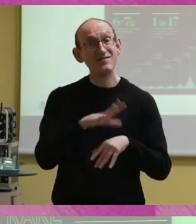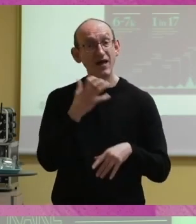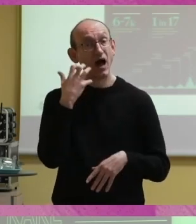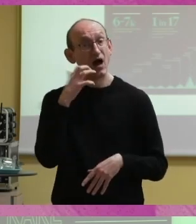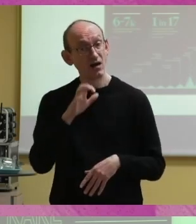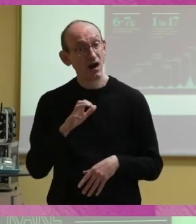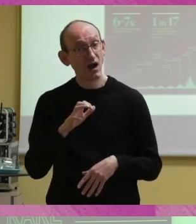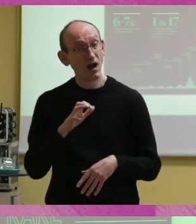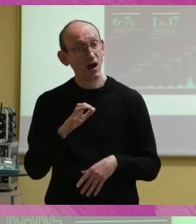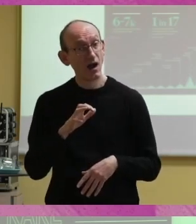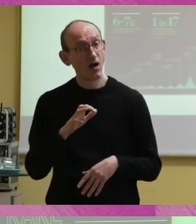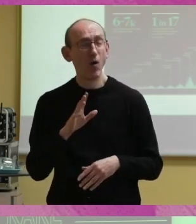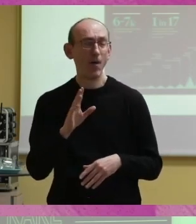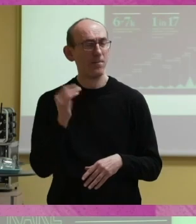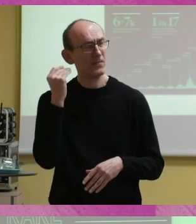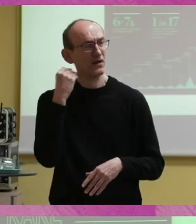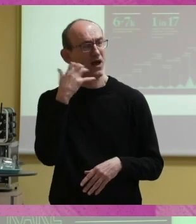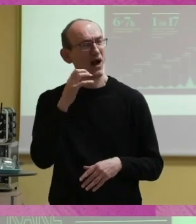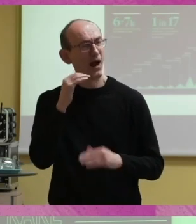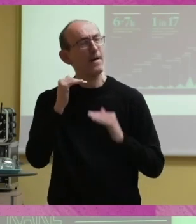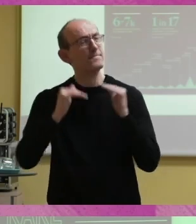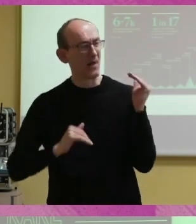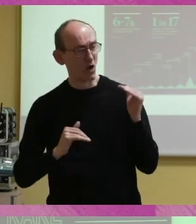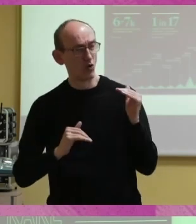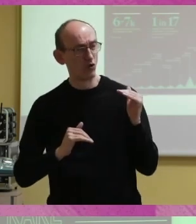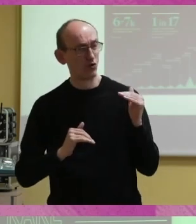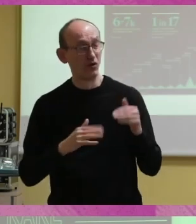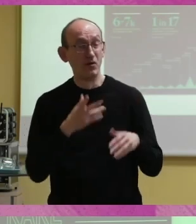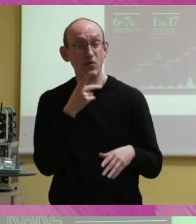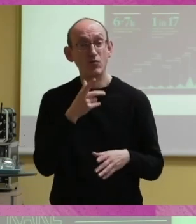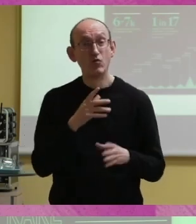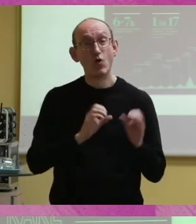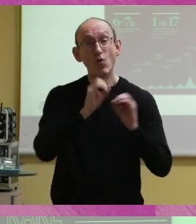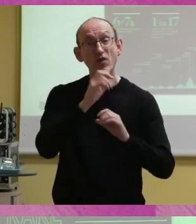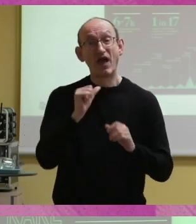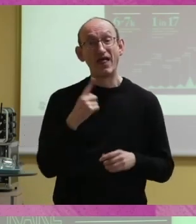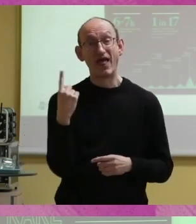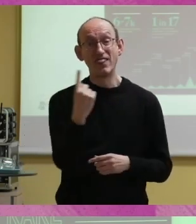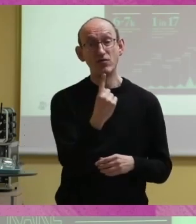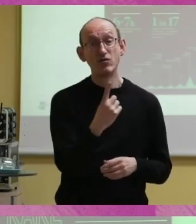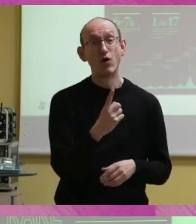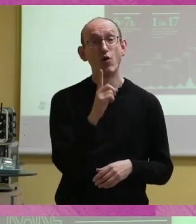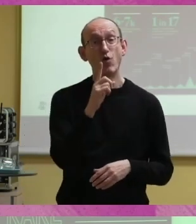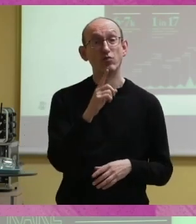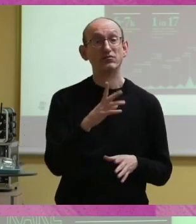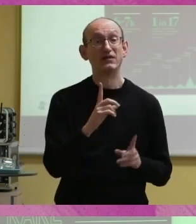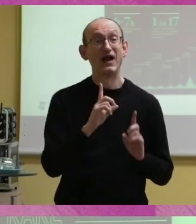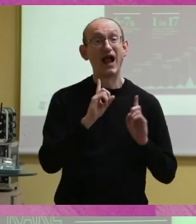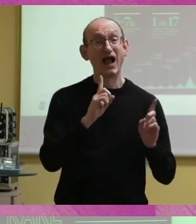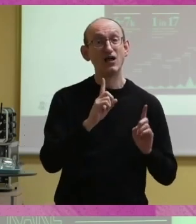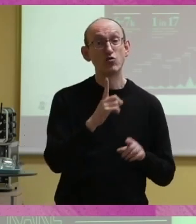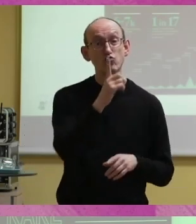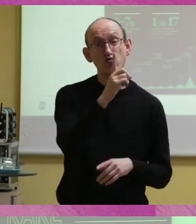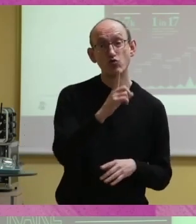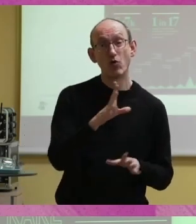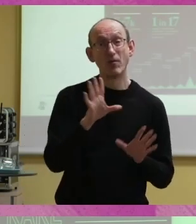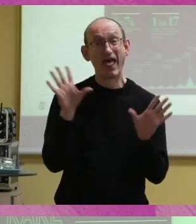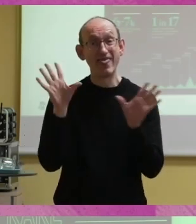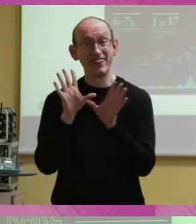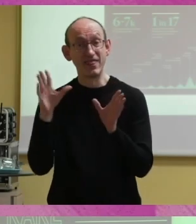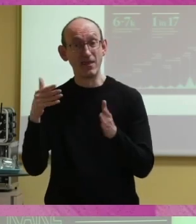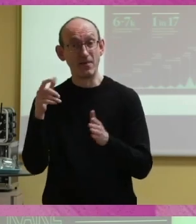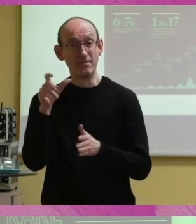raras o no tanto, ¿no? Cuando igual su prevalencia individual es de 1 o 10 casos cada 100.000, esa es como la